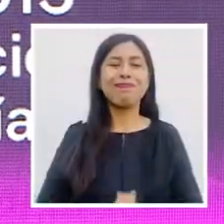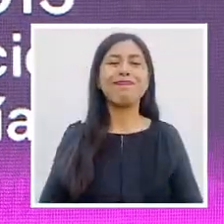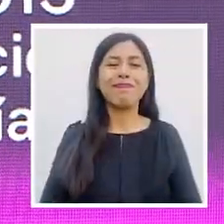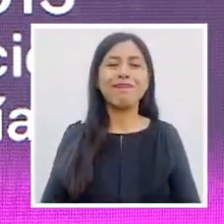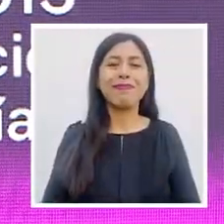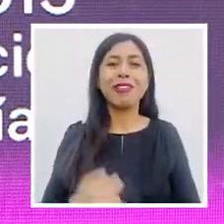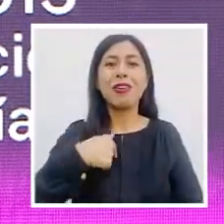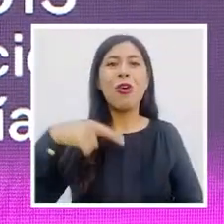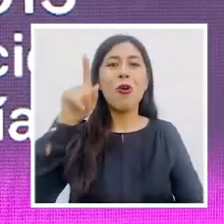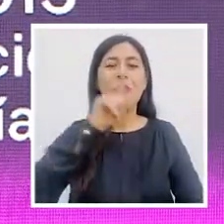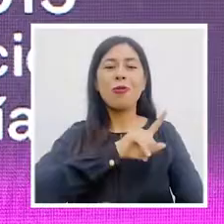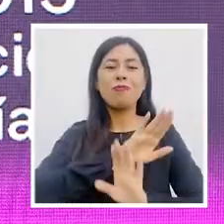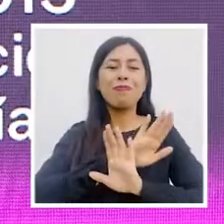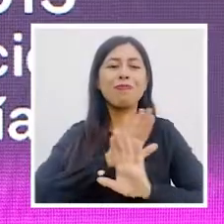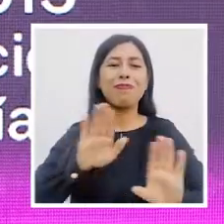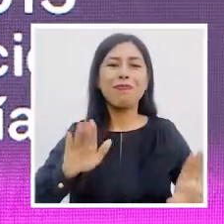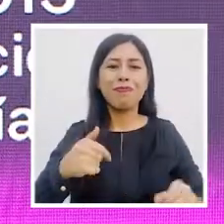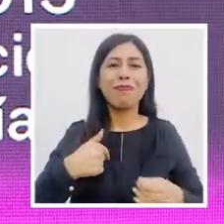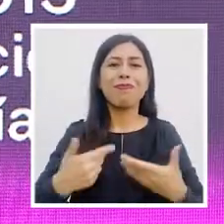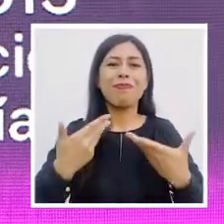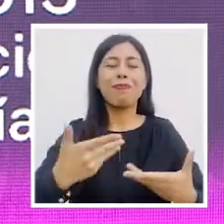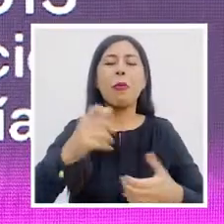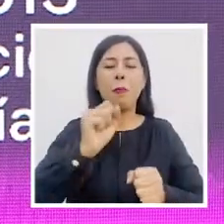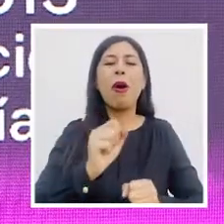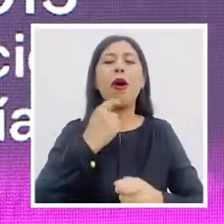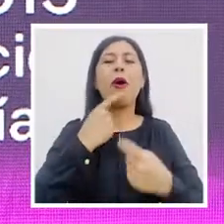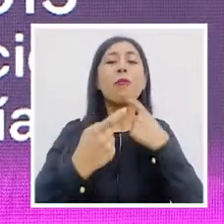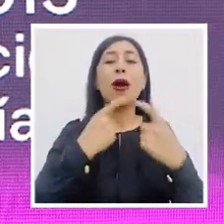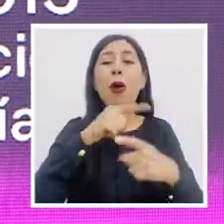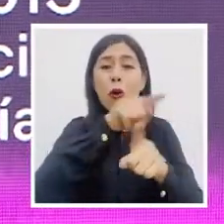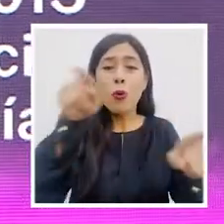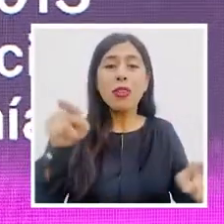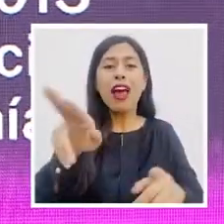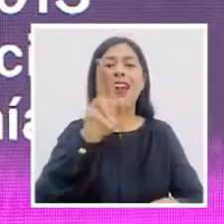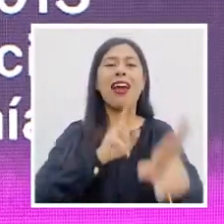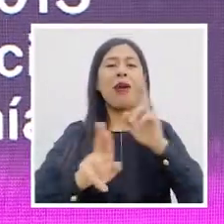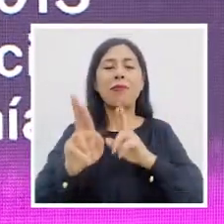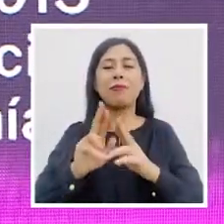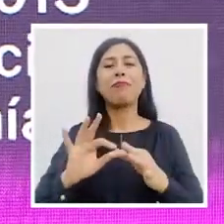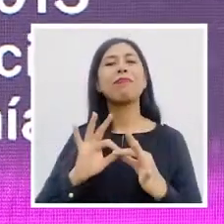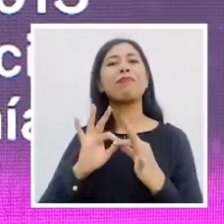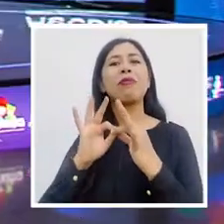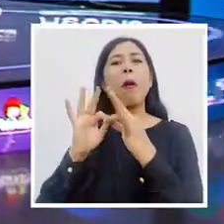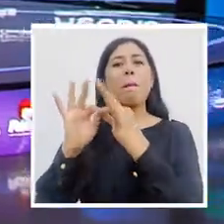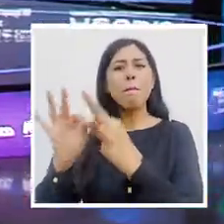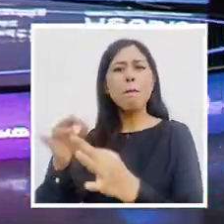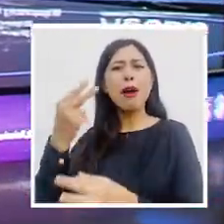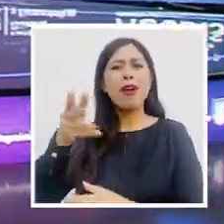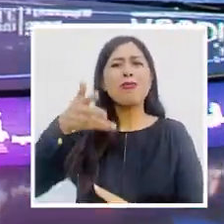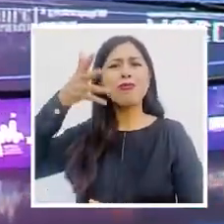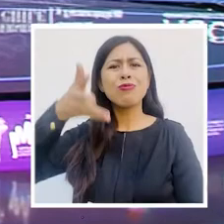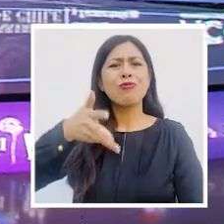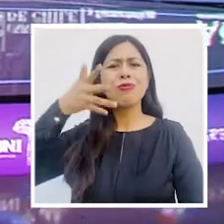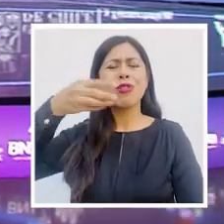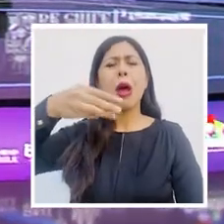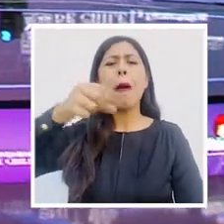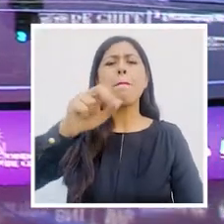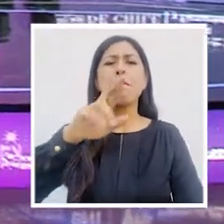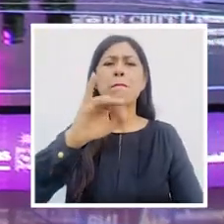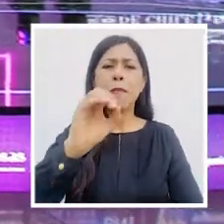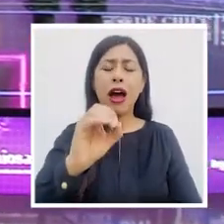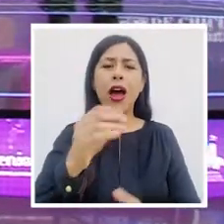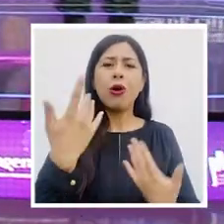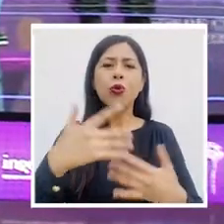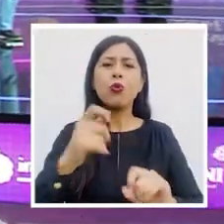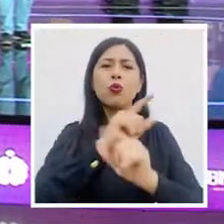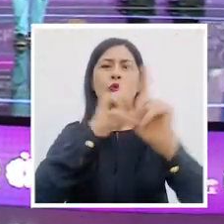Y con eso estoy terminando y quedo disponible para responder sus preguntas. Muchas gracias. gracias por su charla, Mario. Como termina